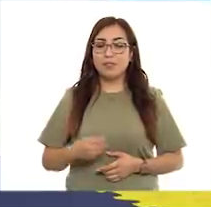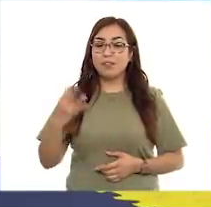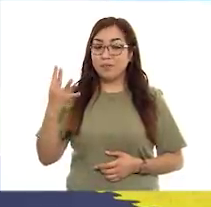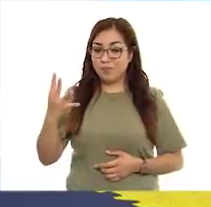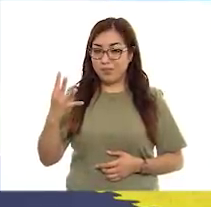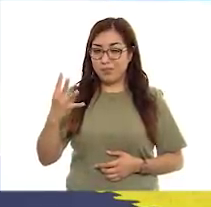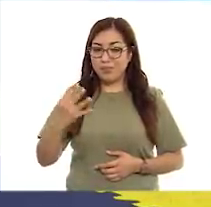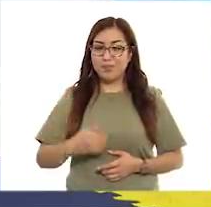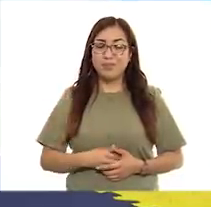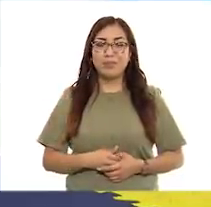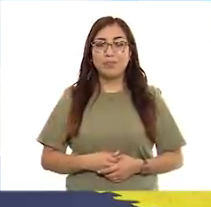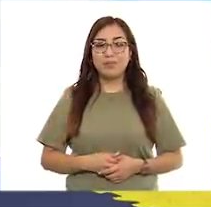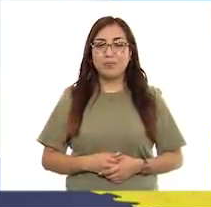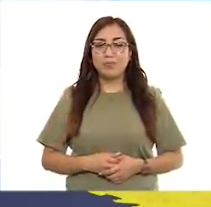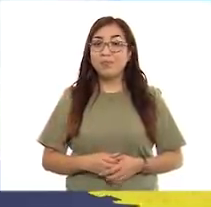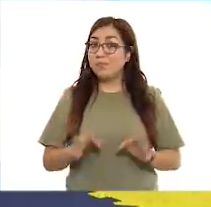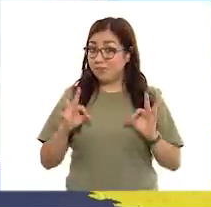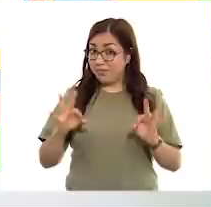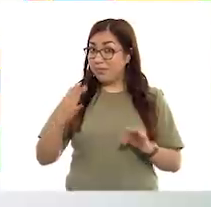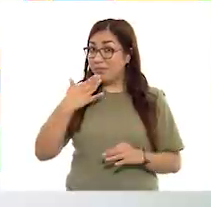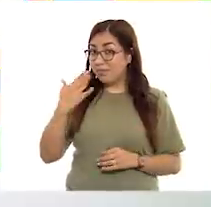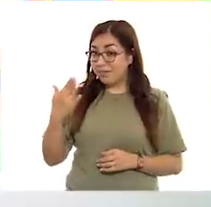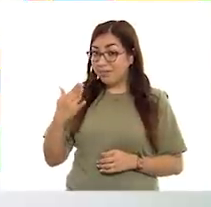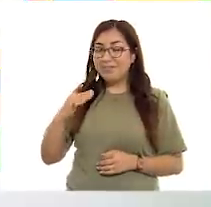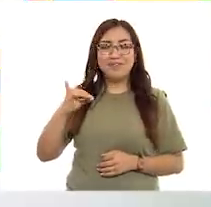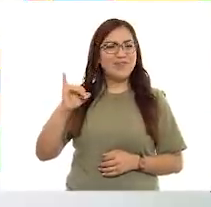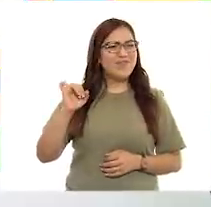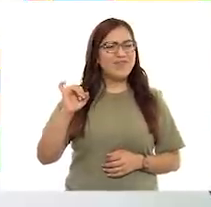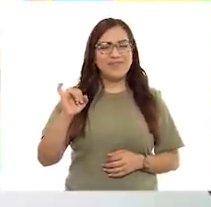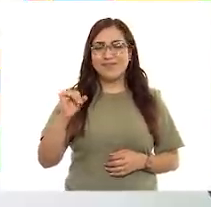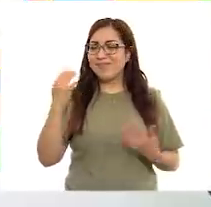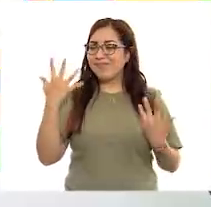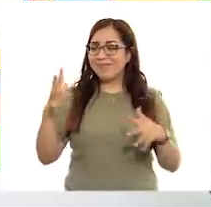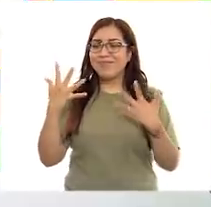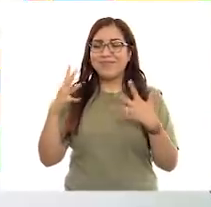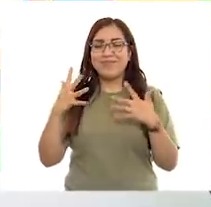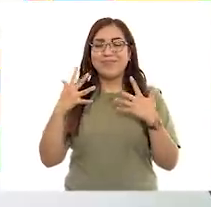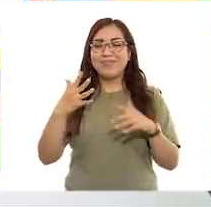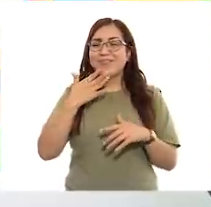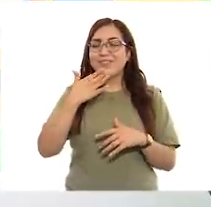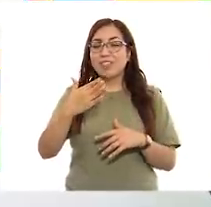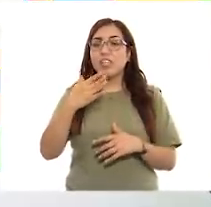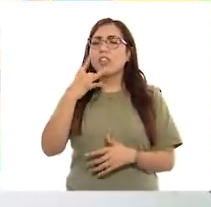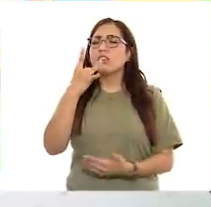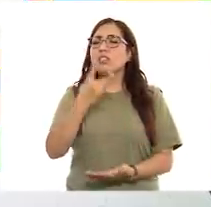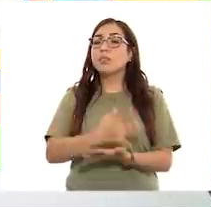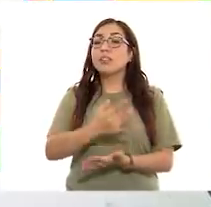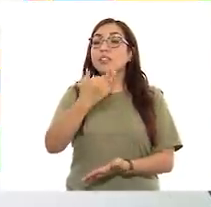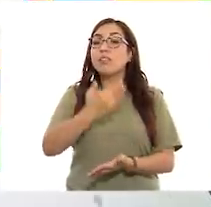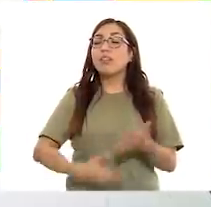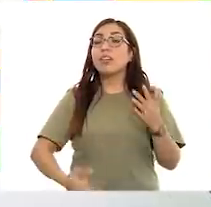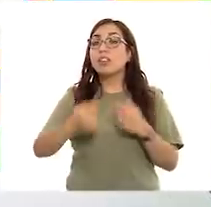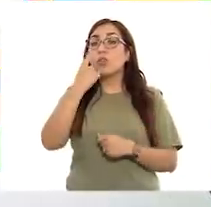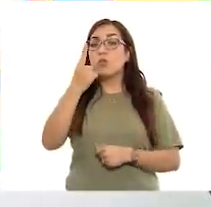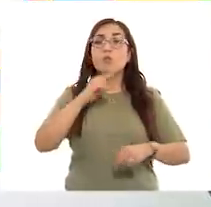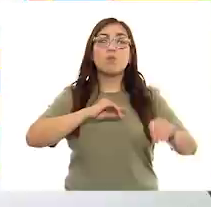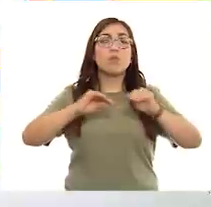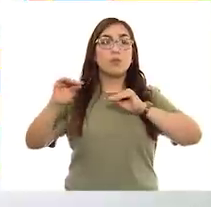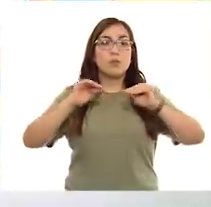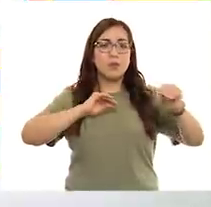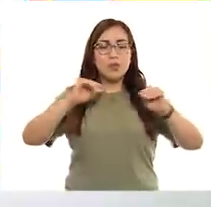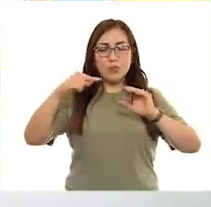y cuatro. ¿Es correcto? ¡Excelente! Solo nos falta un movimiento. Yo lo voy a